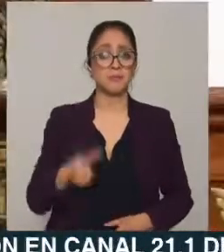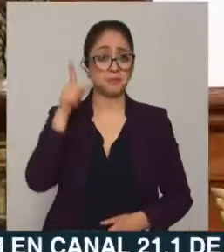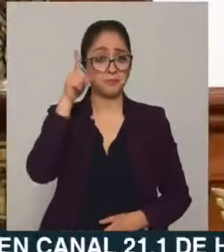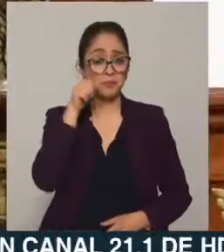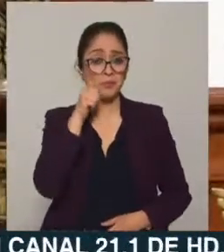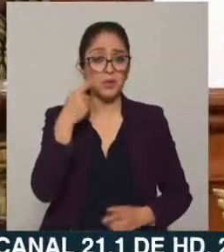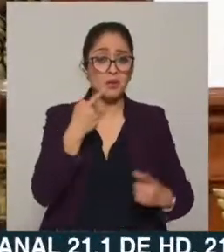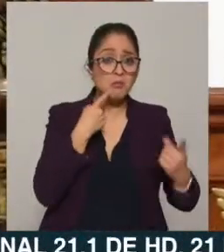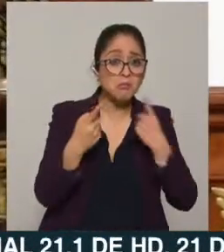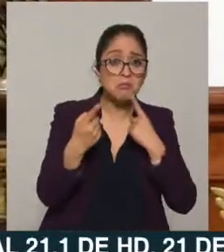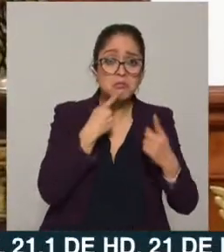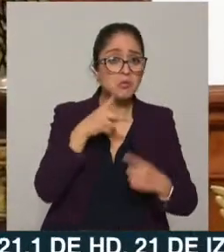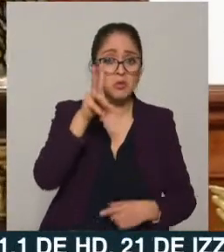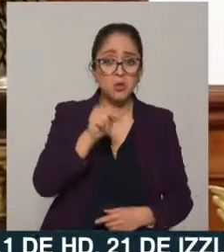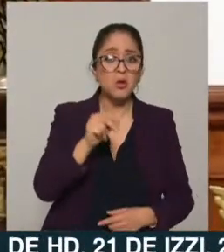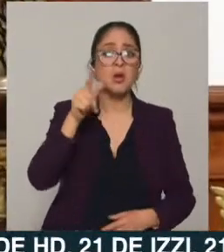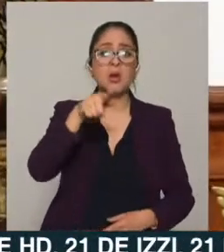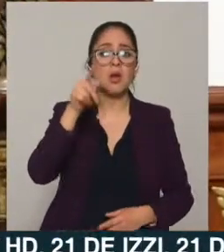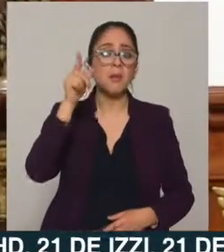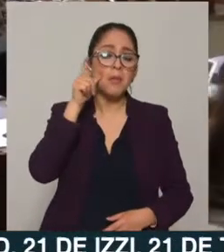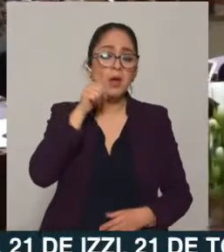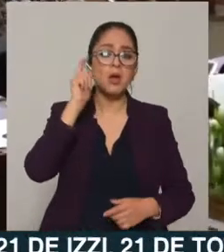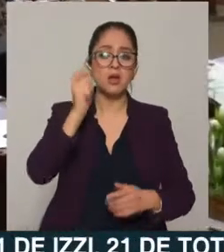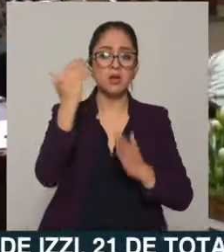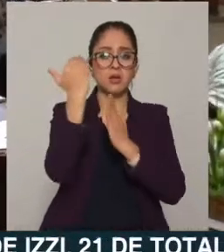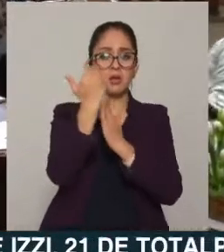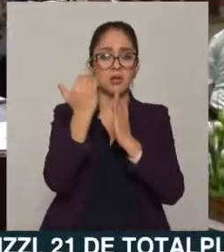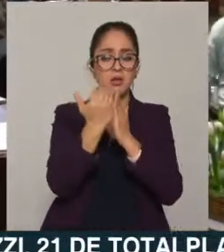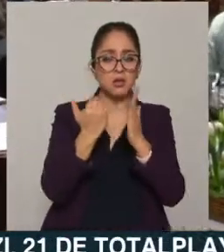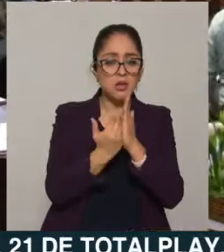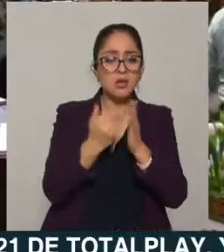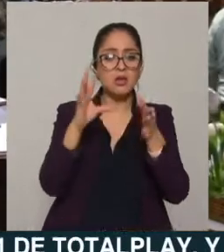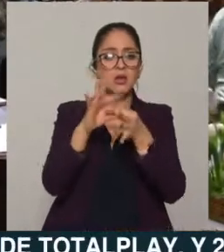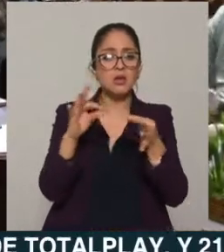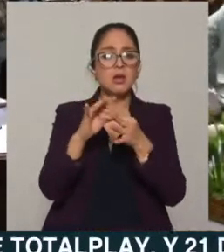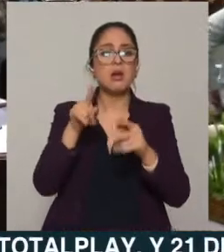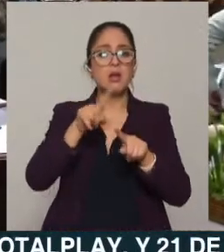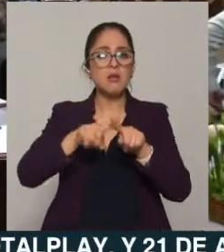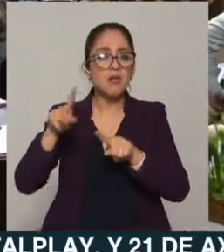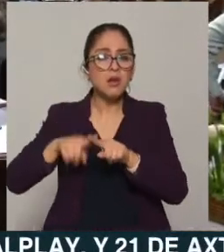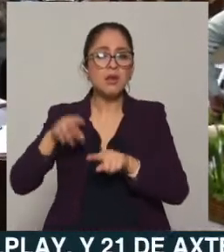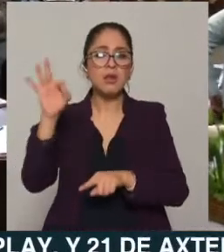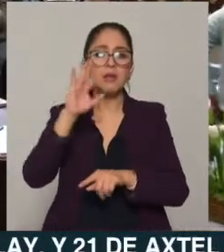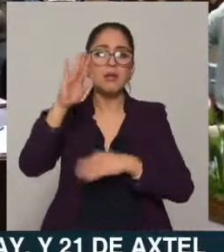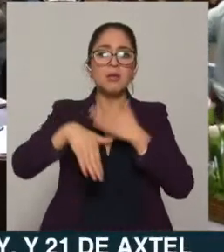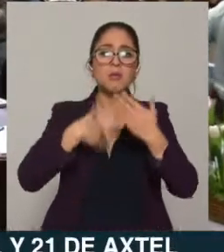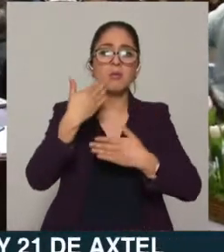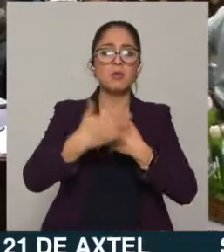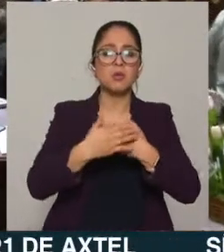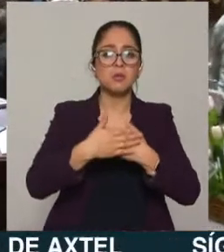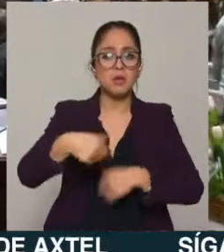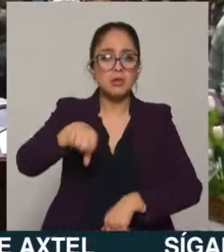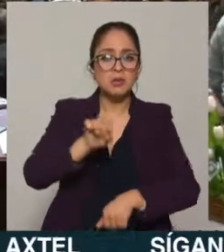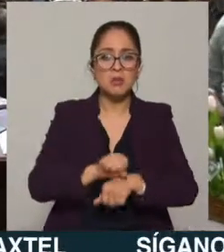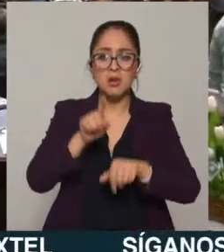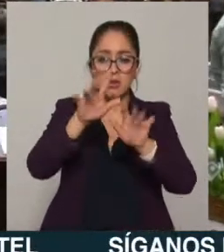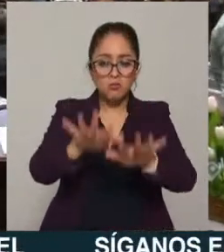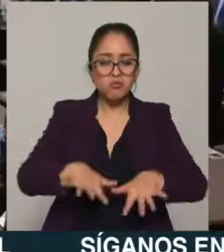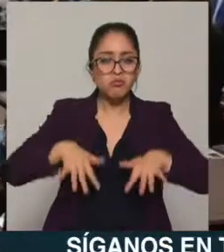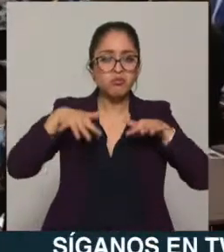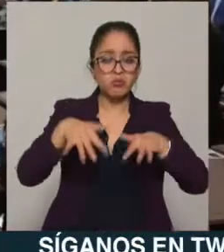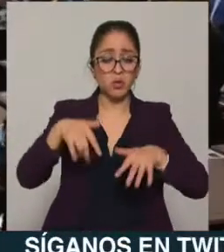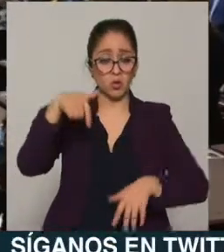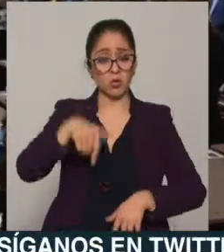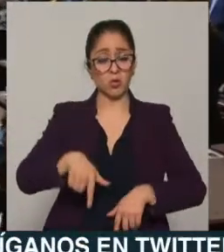fue publicada la orden del día. Me imagino que lo estaremos discutiendo la próxima semana en el Pleno. El día de